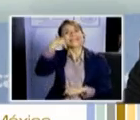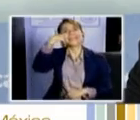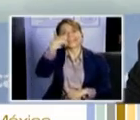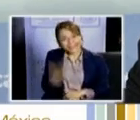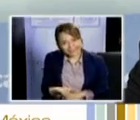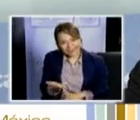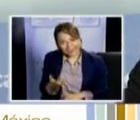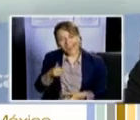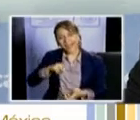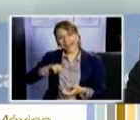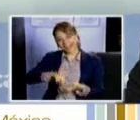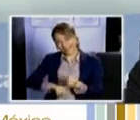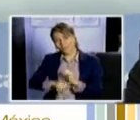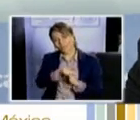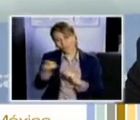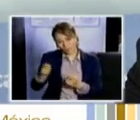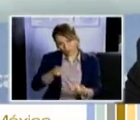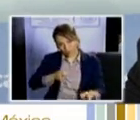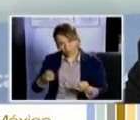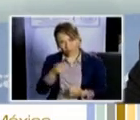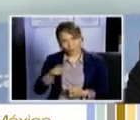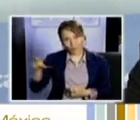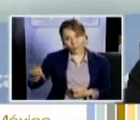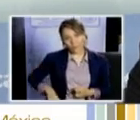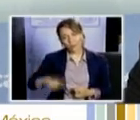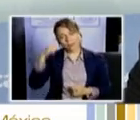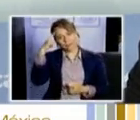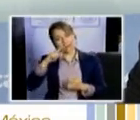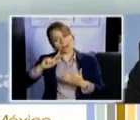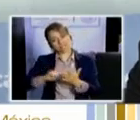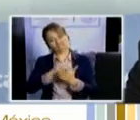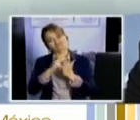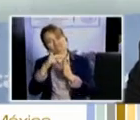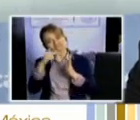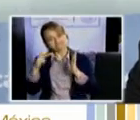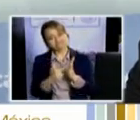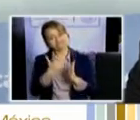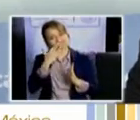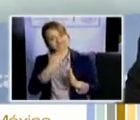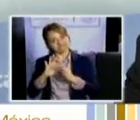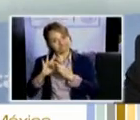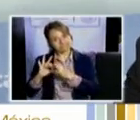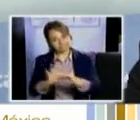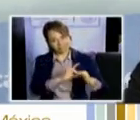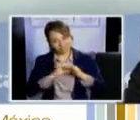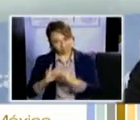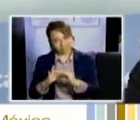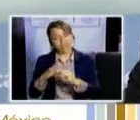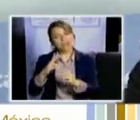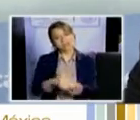acuerdo jurídicamente vinculante. Segundo, hay que ver que el proceso